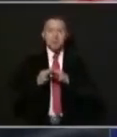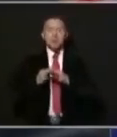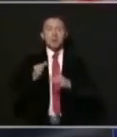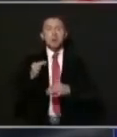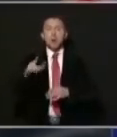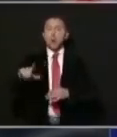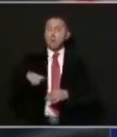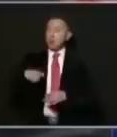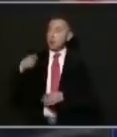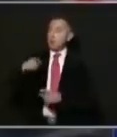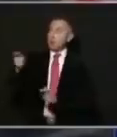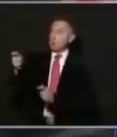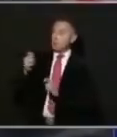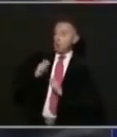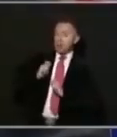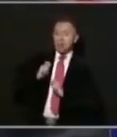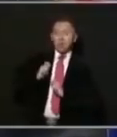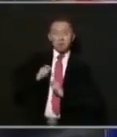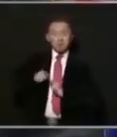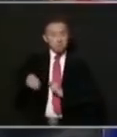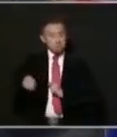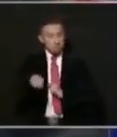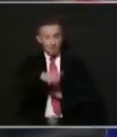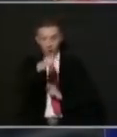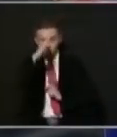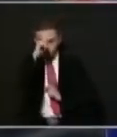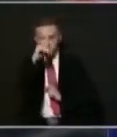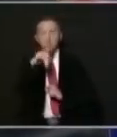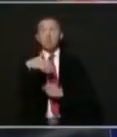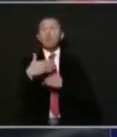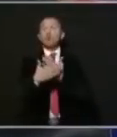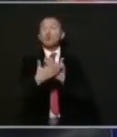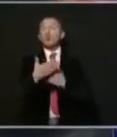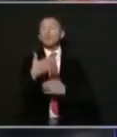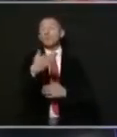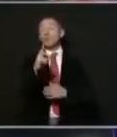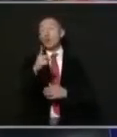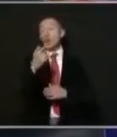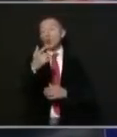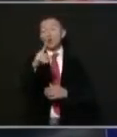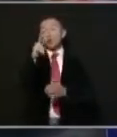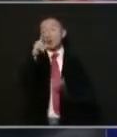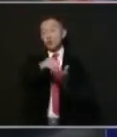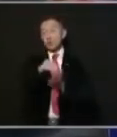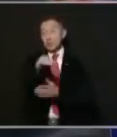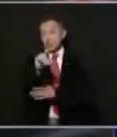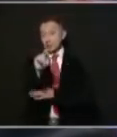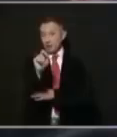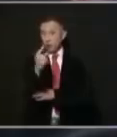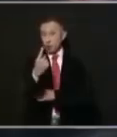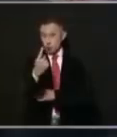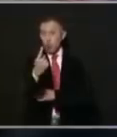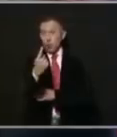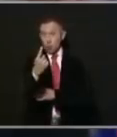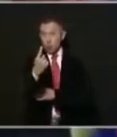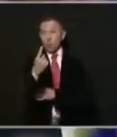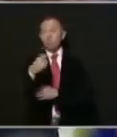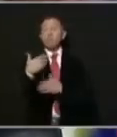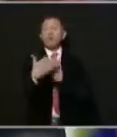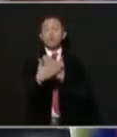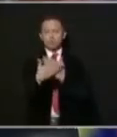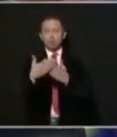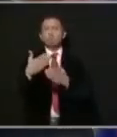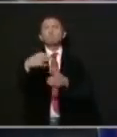primer domingo de julio del 2021 habrá una consulta para